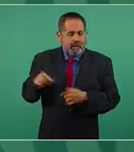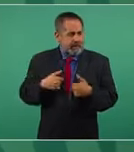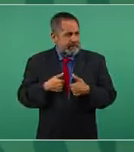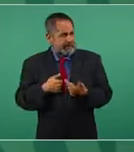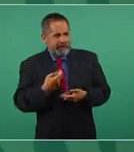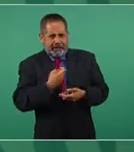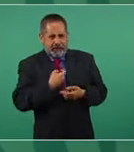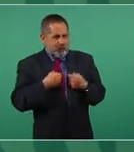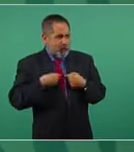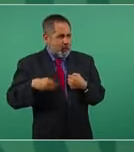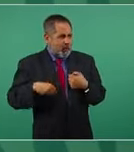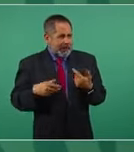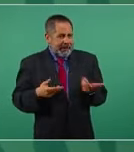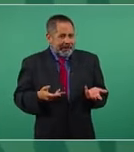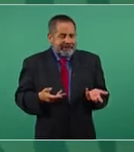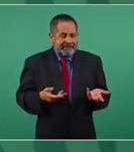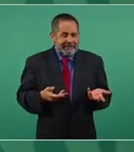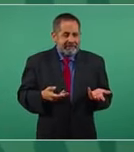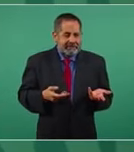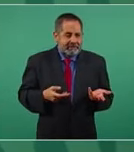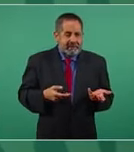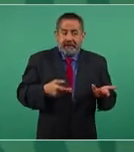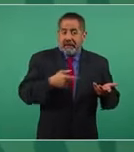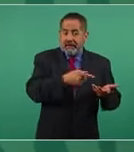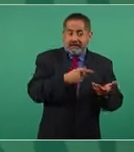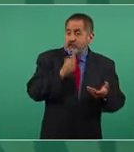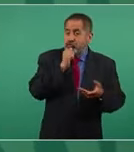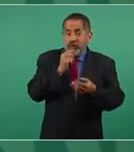y ya me está asociando